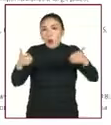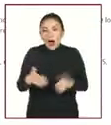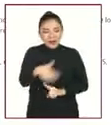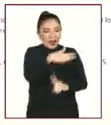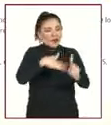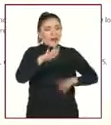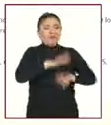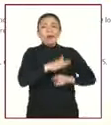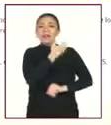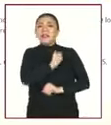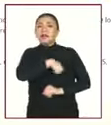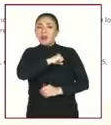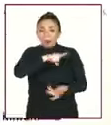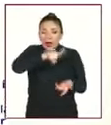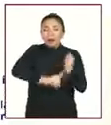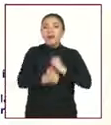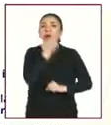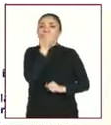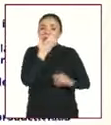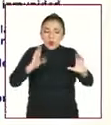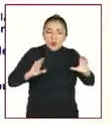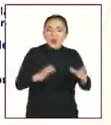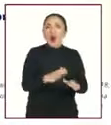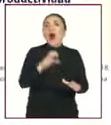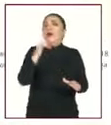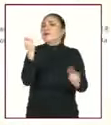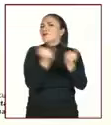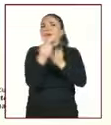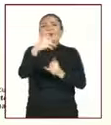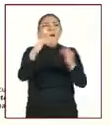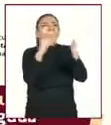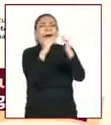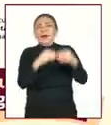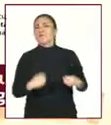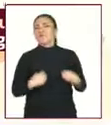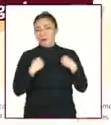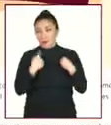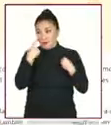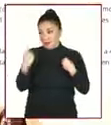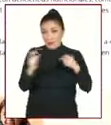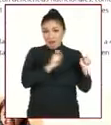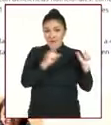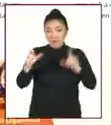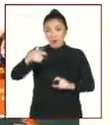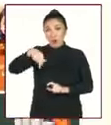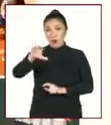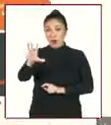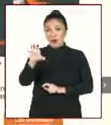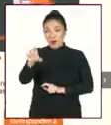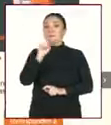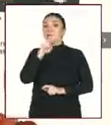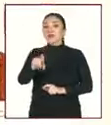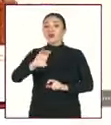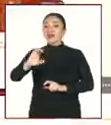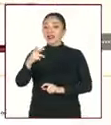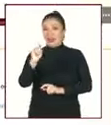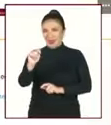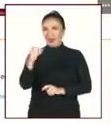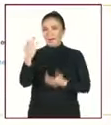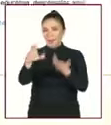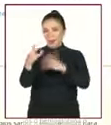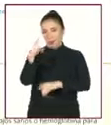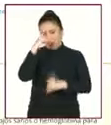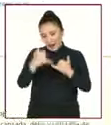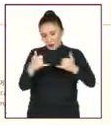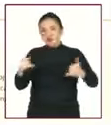ambientes saludables dentro de la comunidad escolar y en su entorno. En pantalla está apareciendo el código QR y en el chat el enlace para